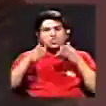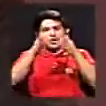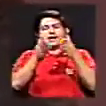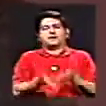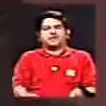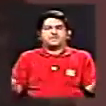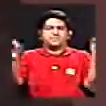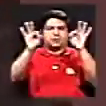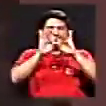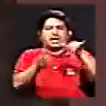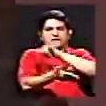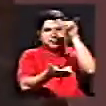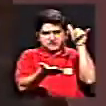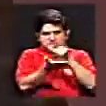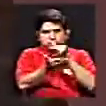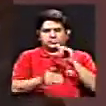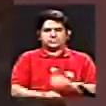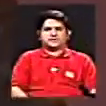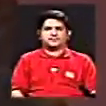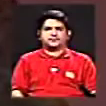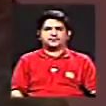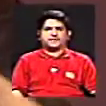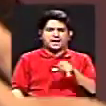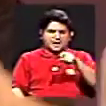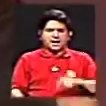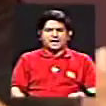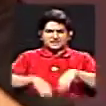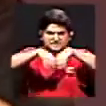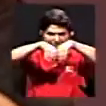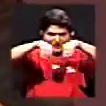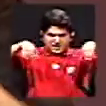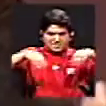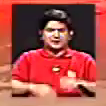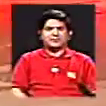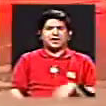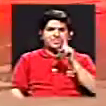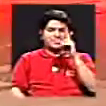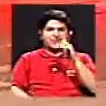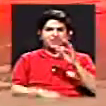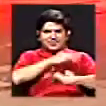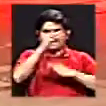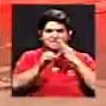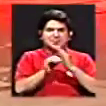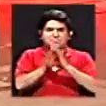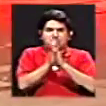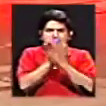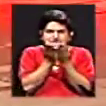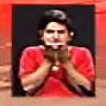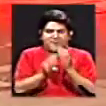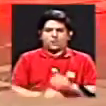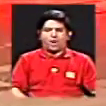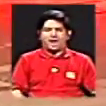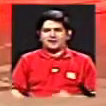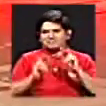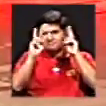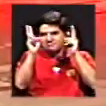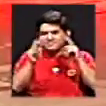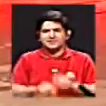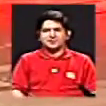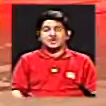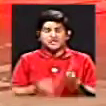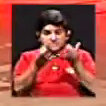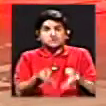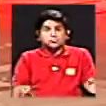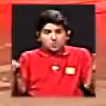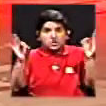fundamental en el área central de San José. Es una alcantarilla de manual. Exactamente. De una típica alcantarilla